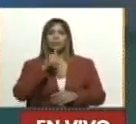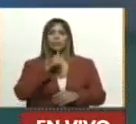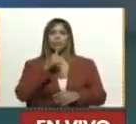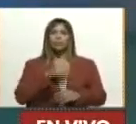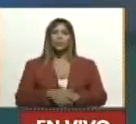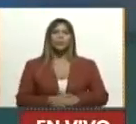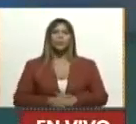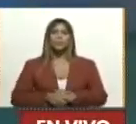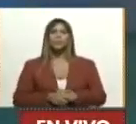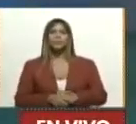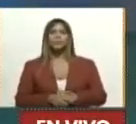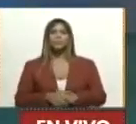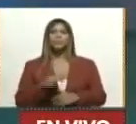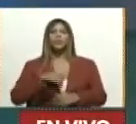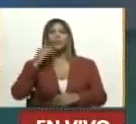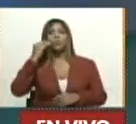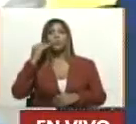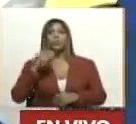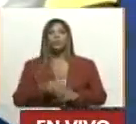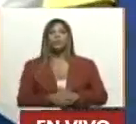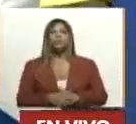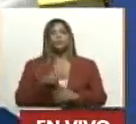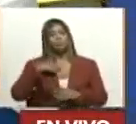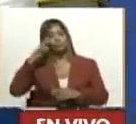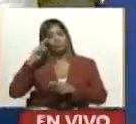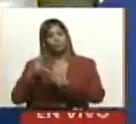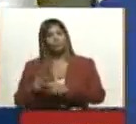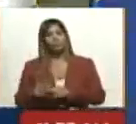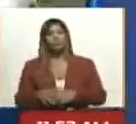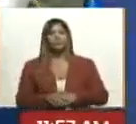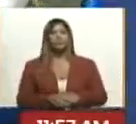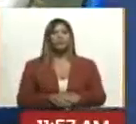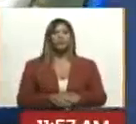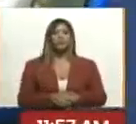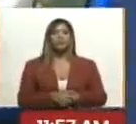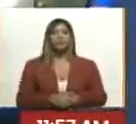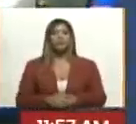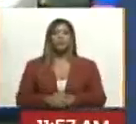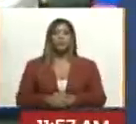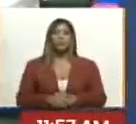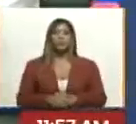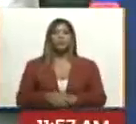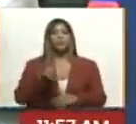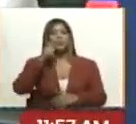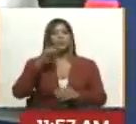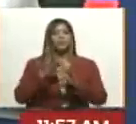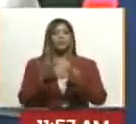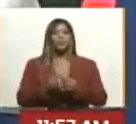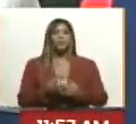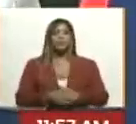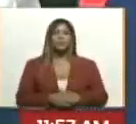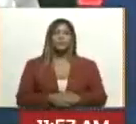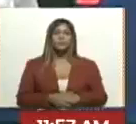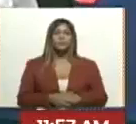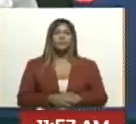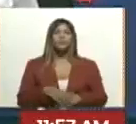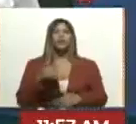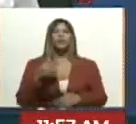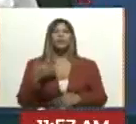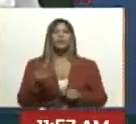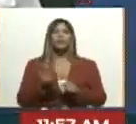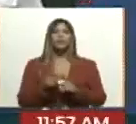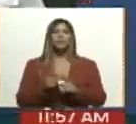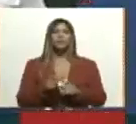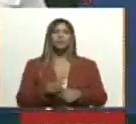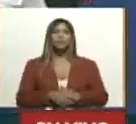está defendiendo, y yo creo que por eso merece que hagamos todo lo posible porque regrese a su pueblo y a su familia. Muy importante esas palabras